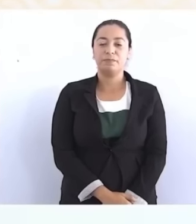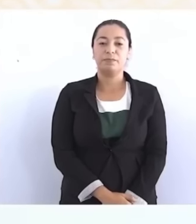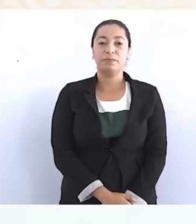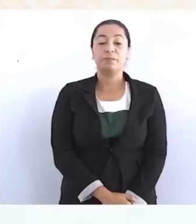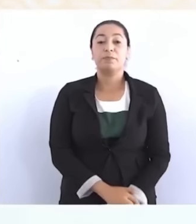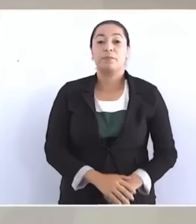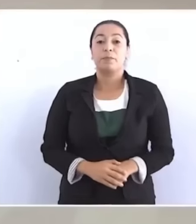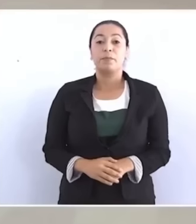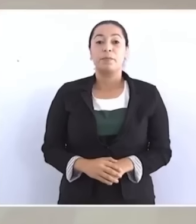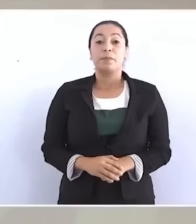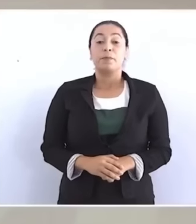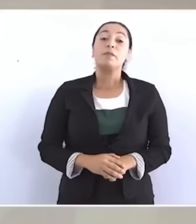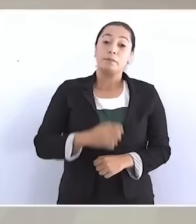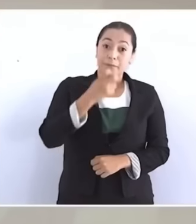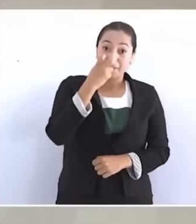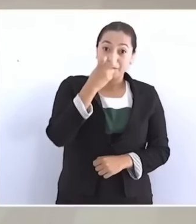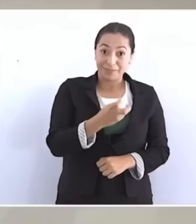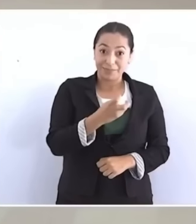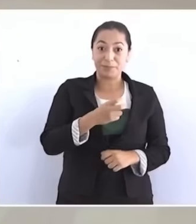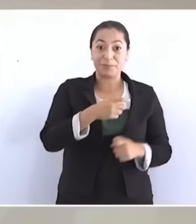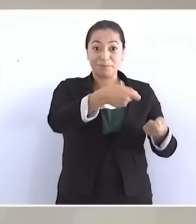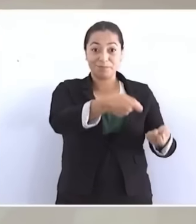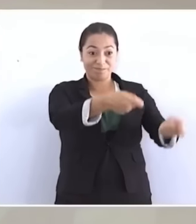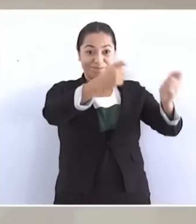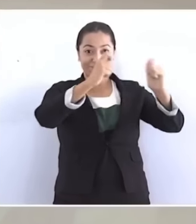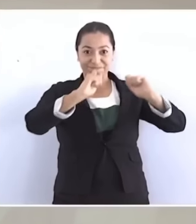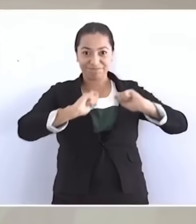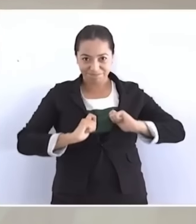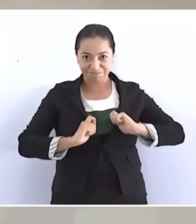En esta transición,